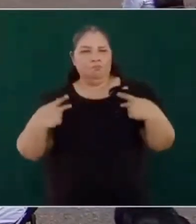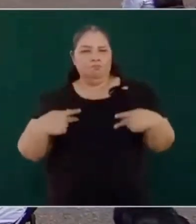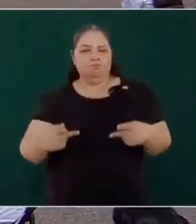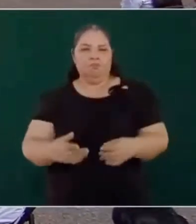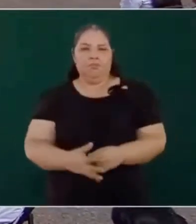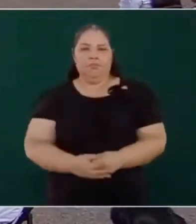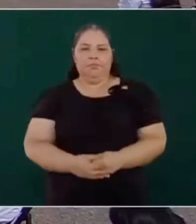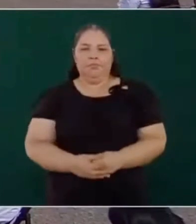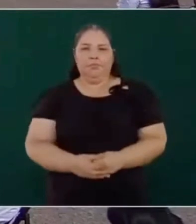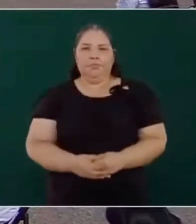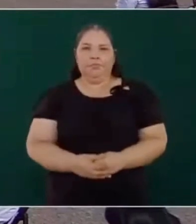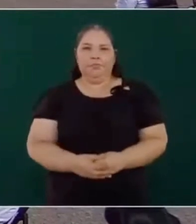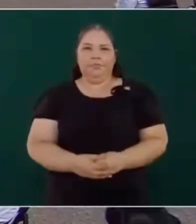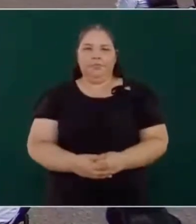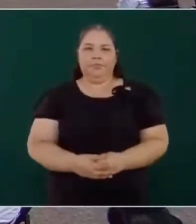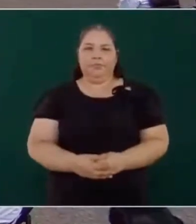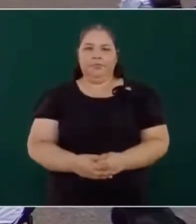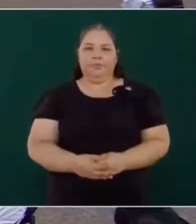A ver,